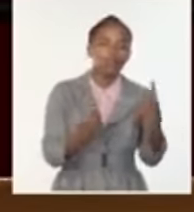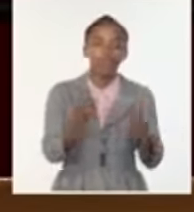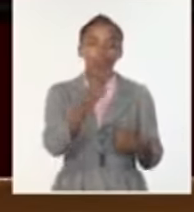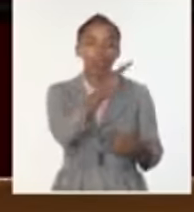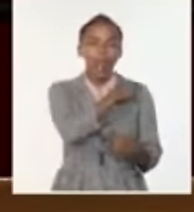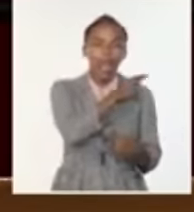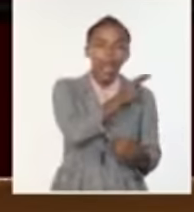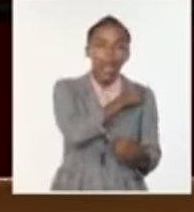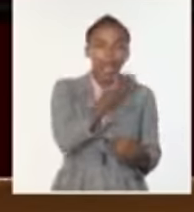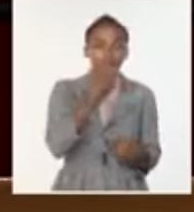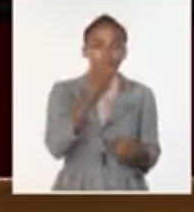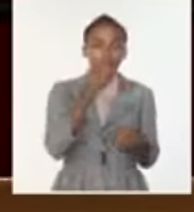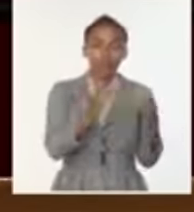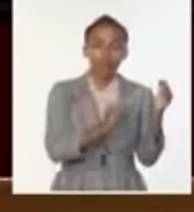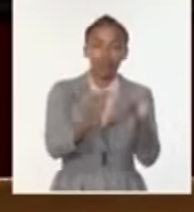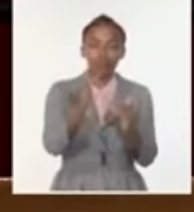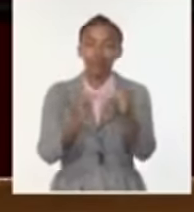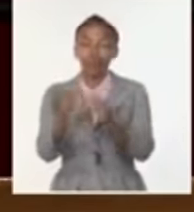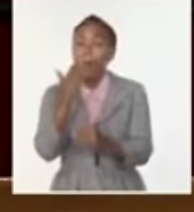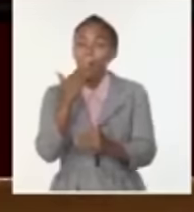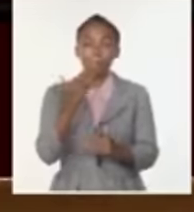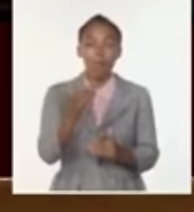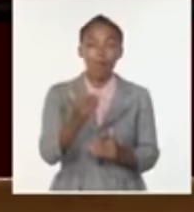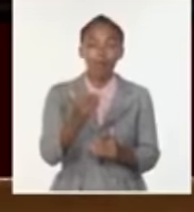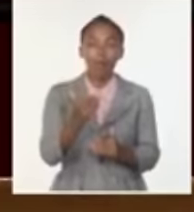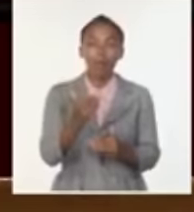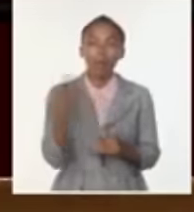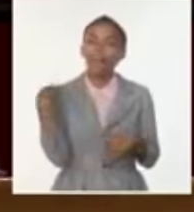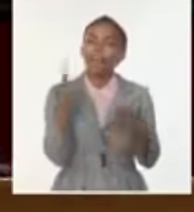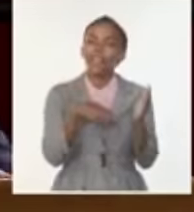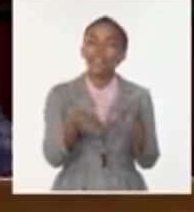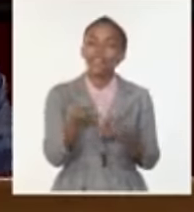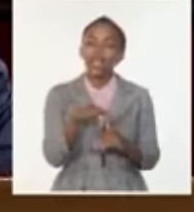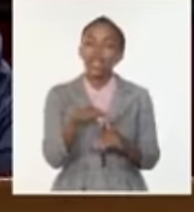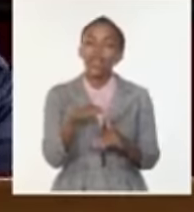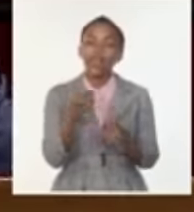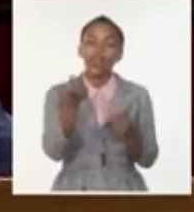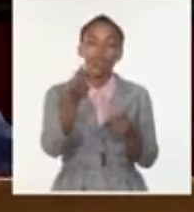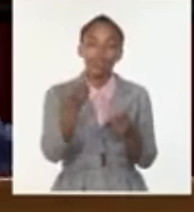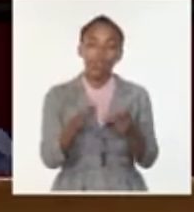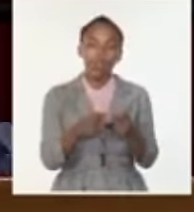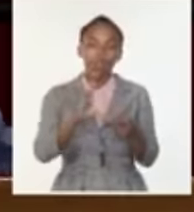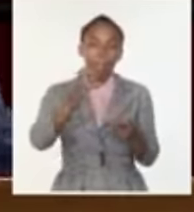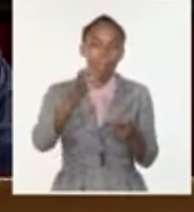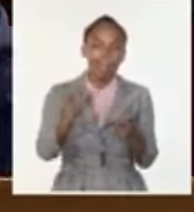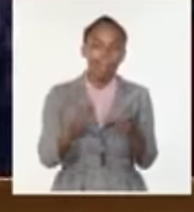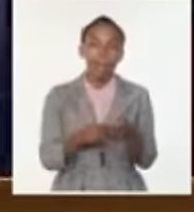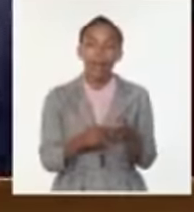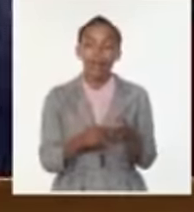especialistas para el Ministerio de Economía, para el Ministerio de Finanzas, para el Banco Central de Cuba, para la UNAP.